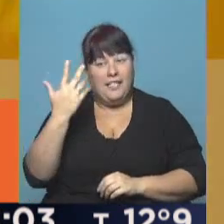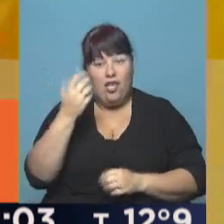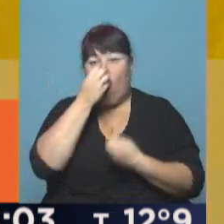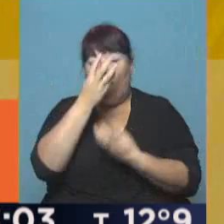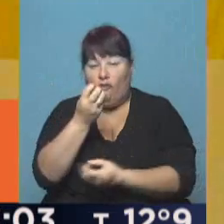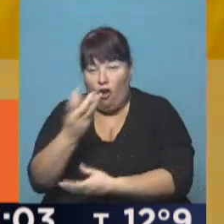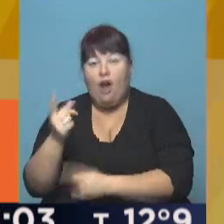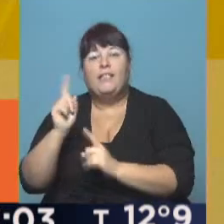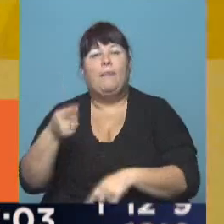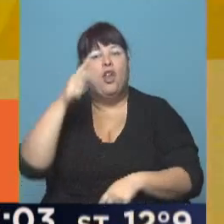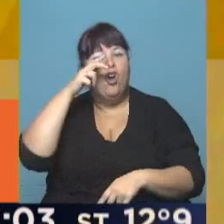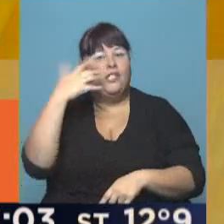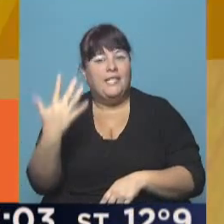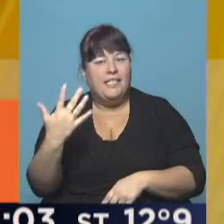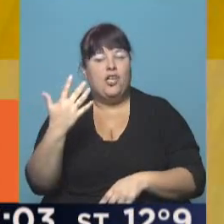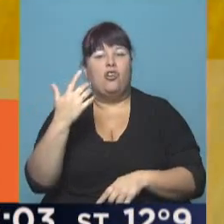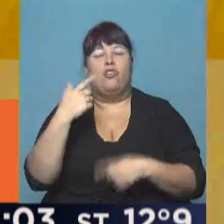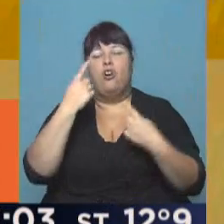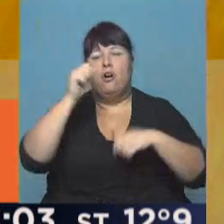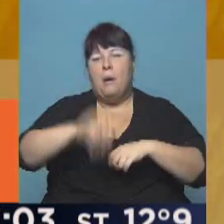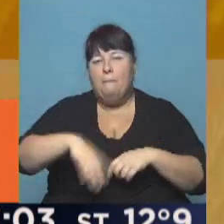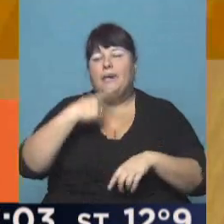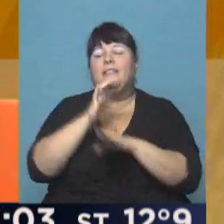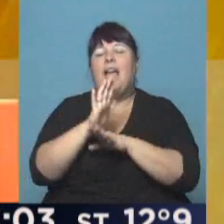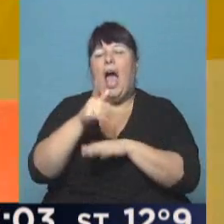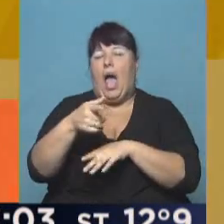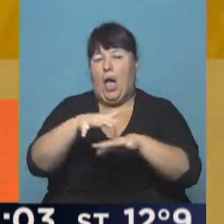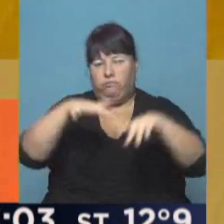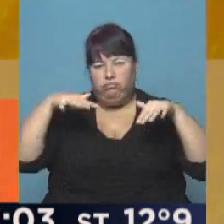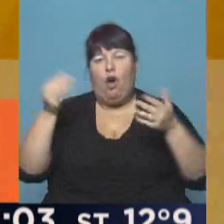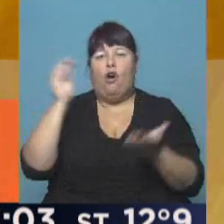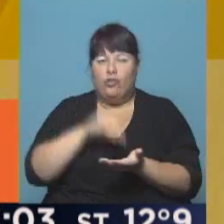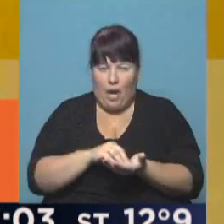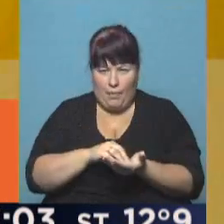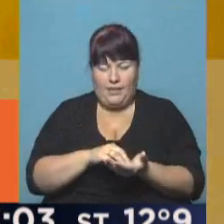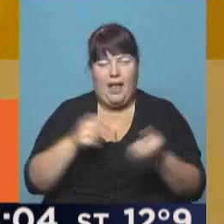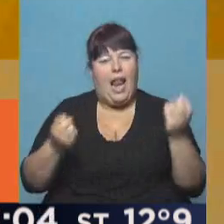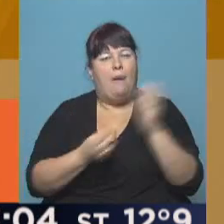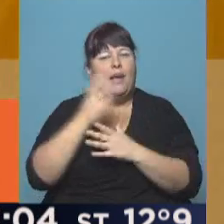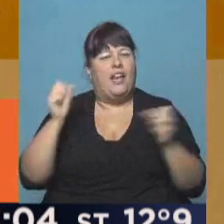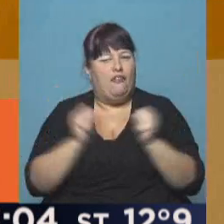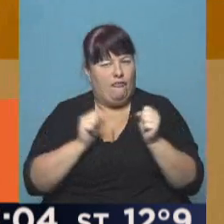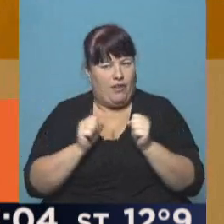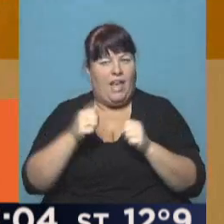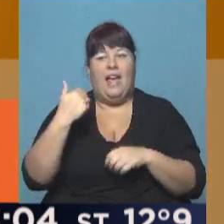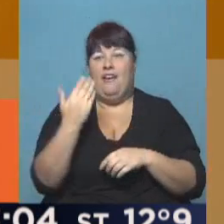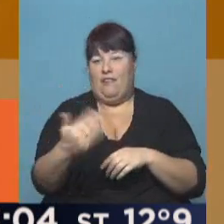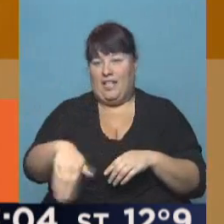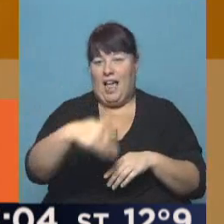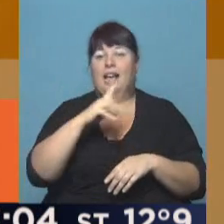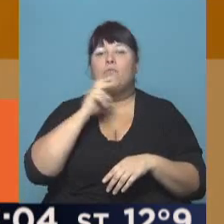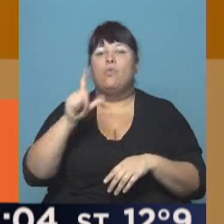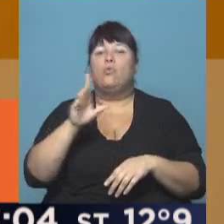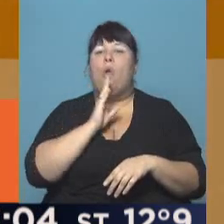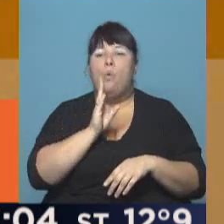rosas y también los 85 presentes de todos aquellos que estuvieron una vez más en esta fría mañana aquí frente a la sede de la Mutual Judía.